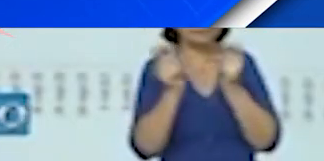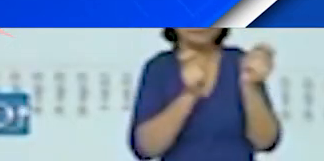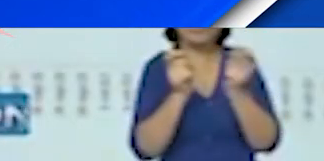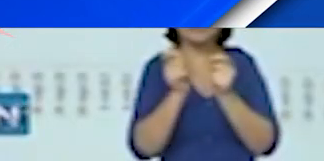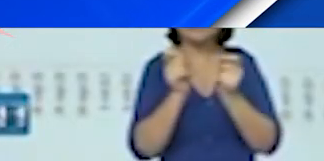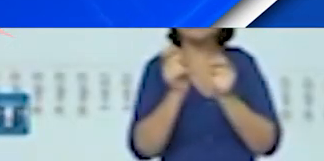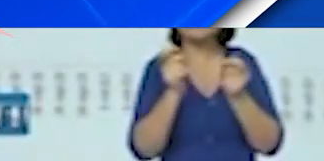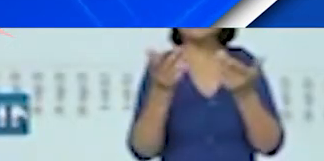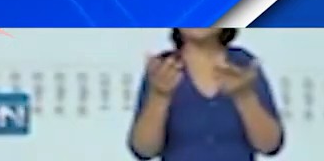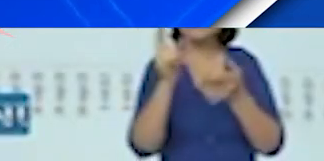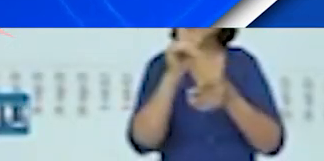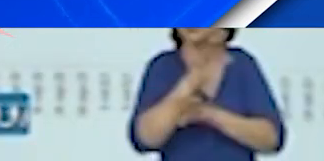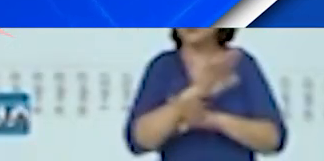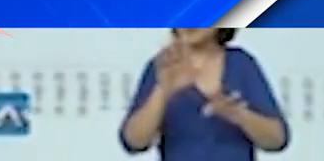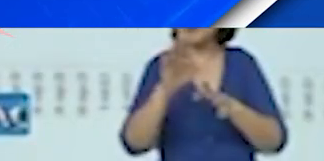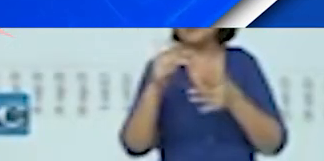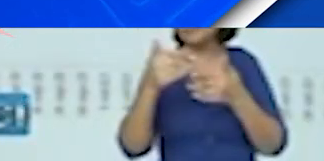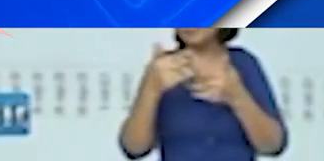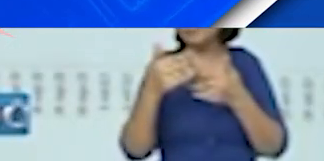ya en los últimos